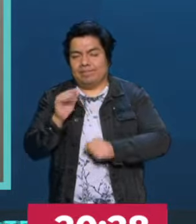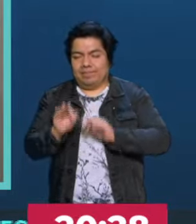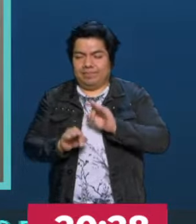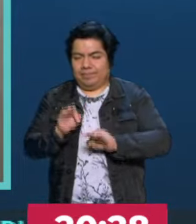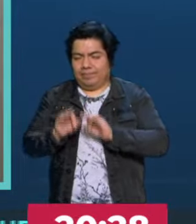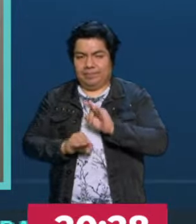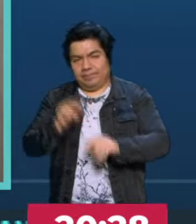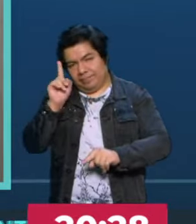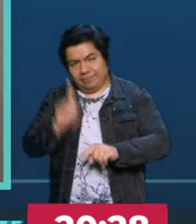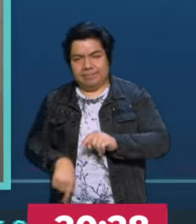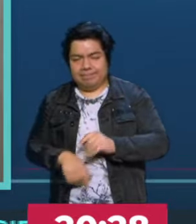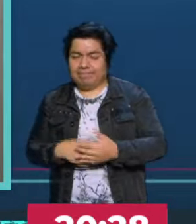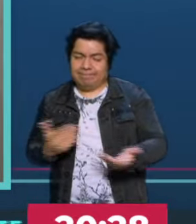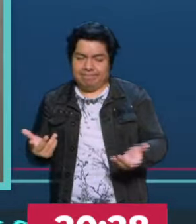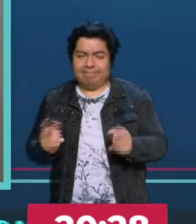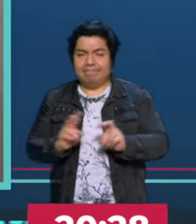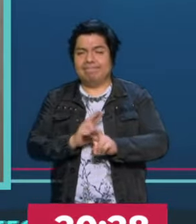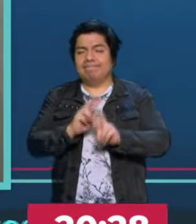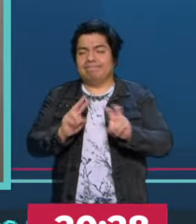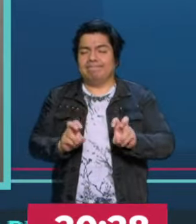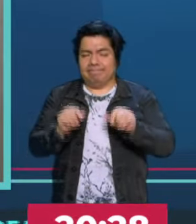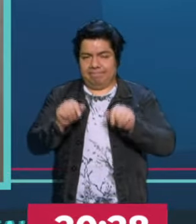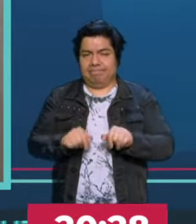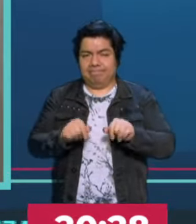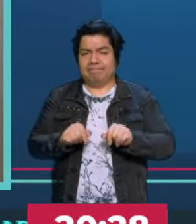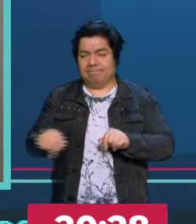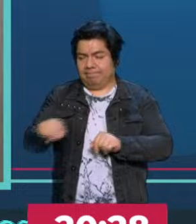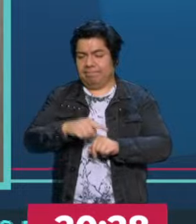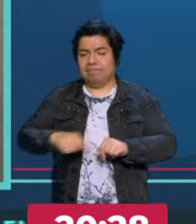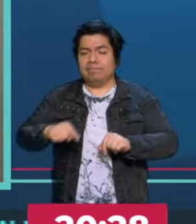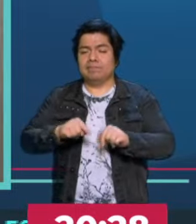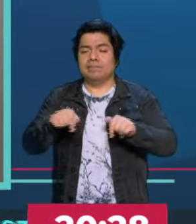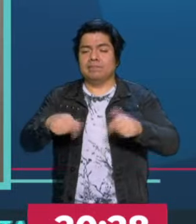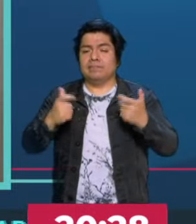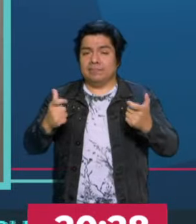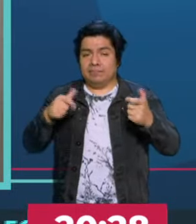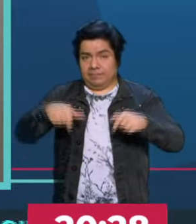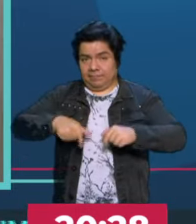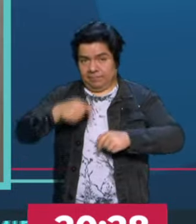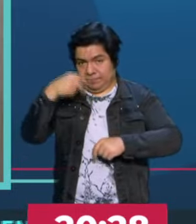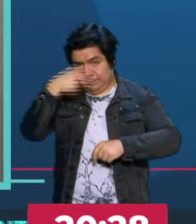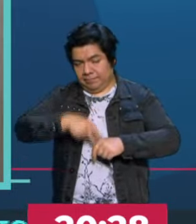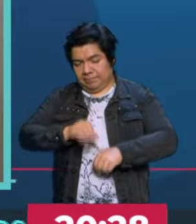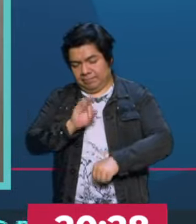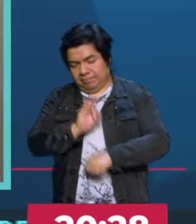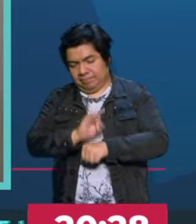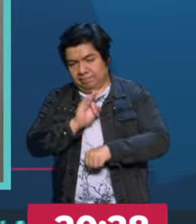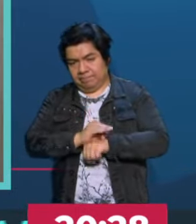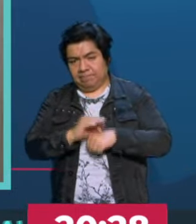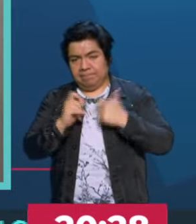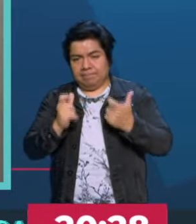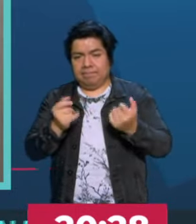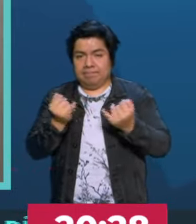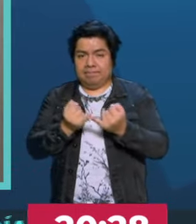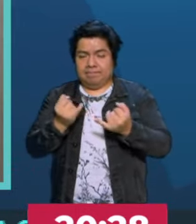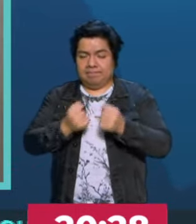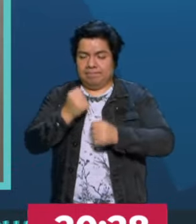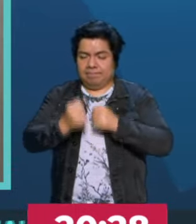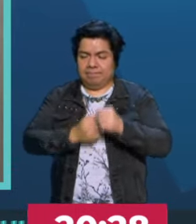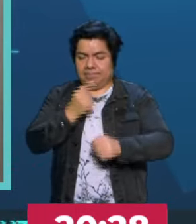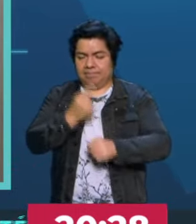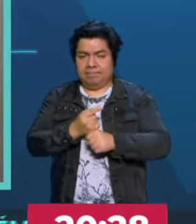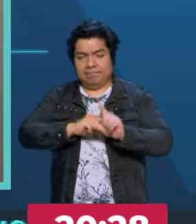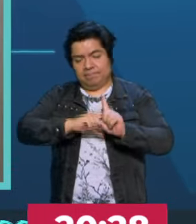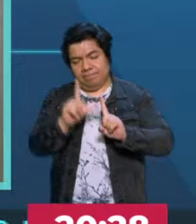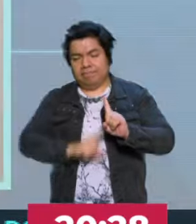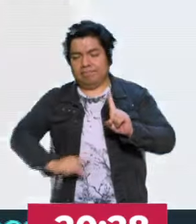esto no solo es un tema de cuidar las finanzas del país, sino un tema hasta de seguridad nacional, Berenice.